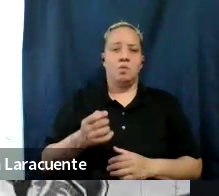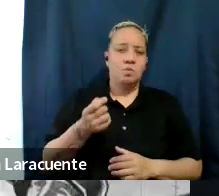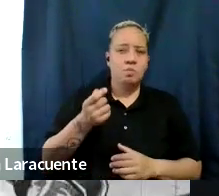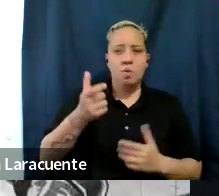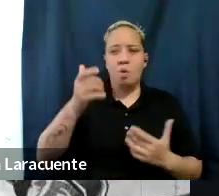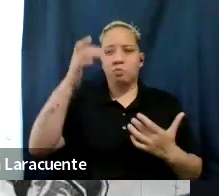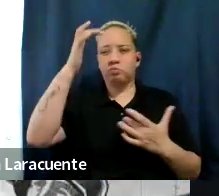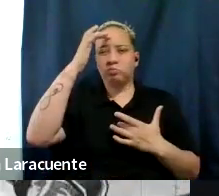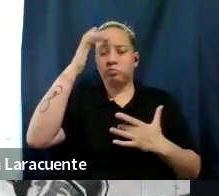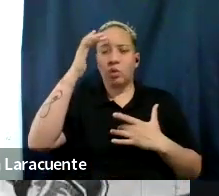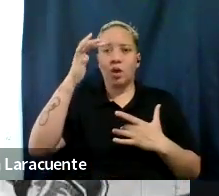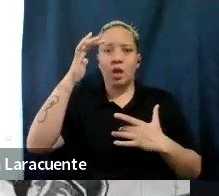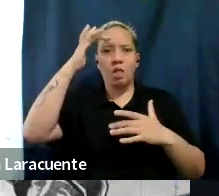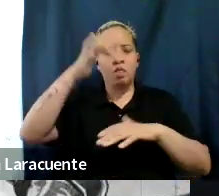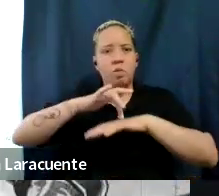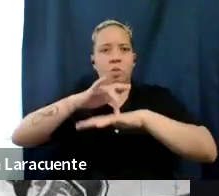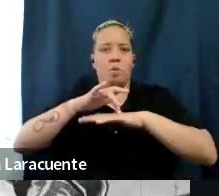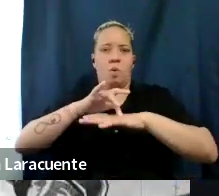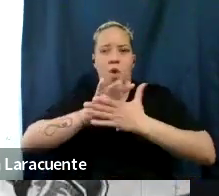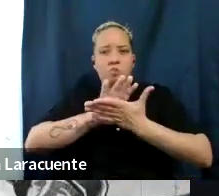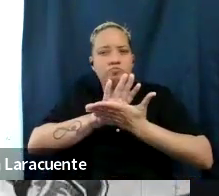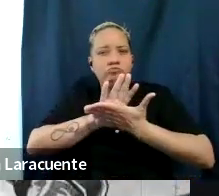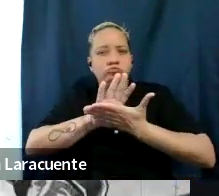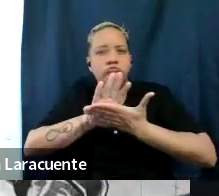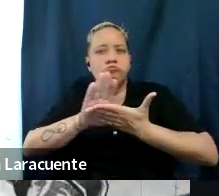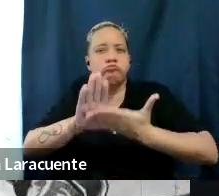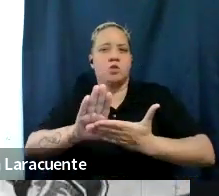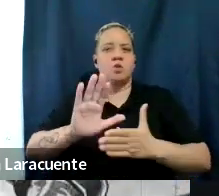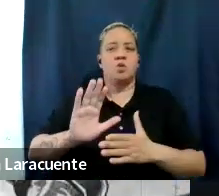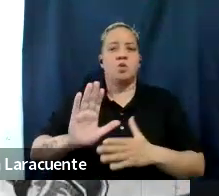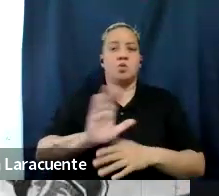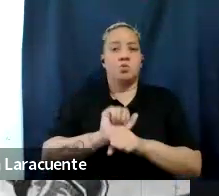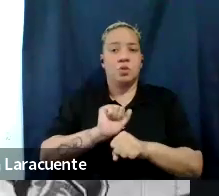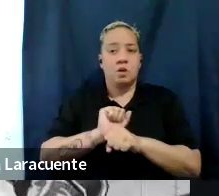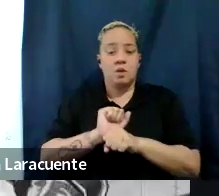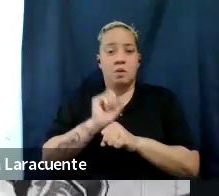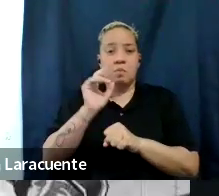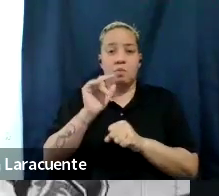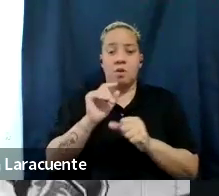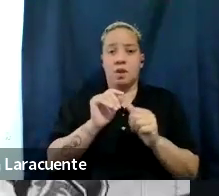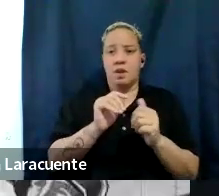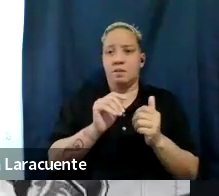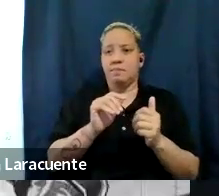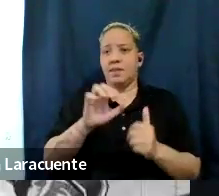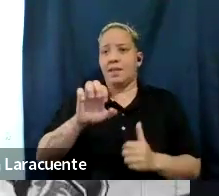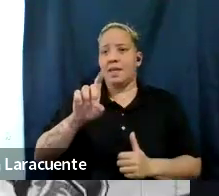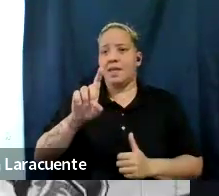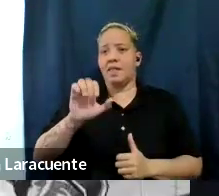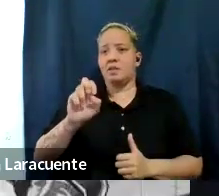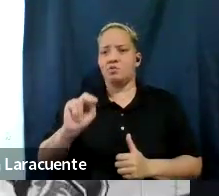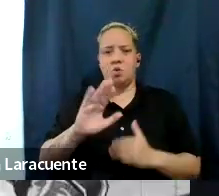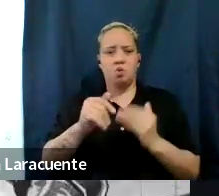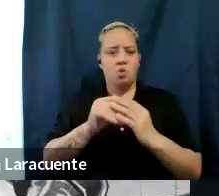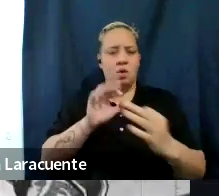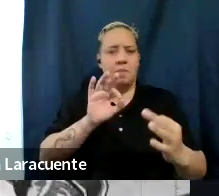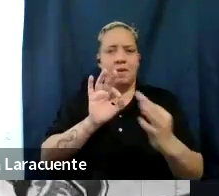tenía mucha obsesión por la pulcritud de su obra, porque las ediciones de su obra fueran todas